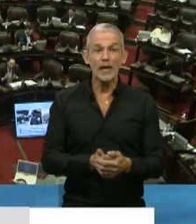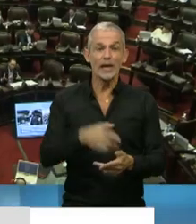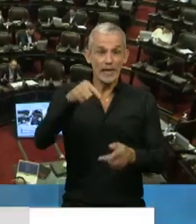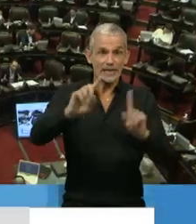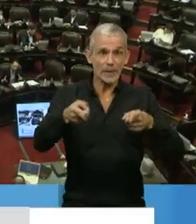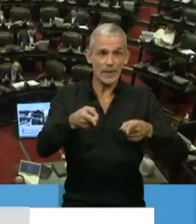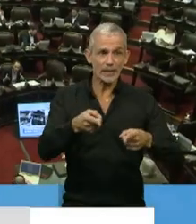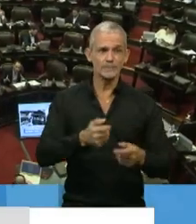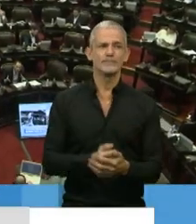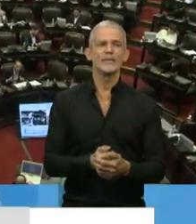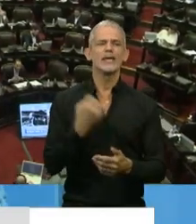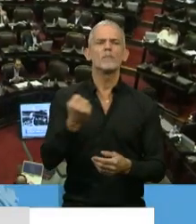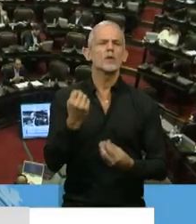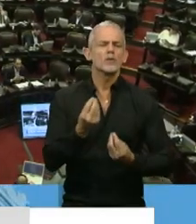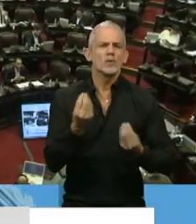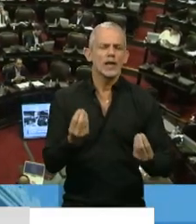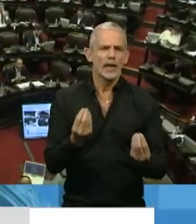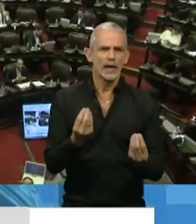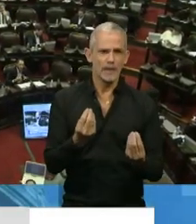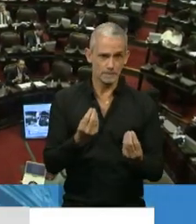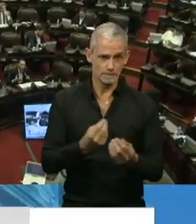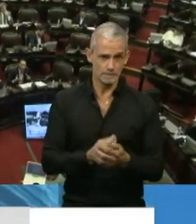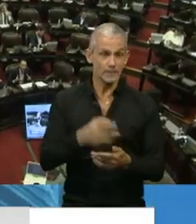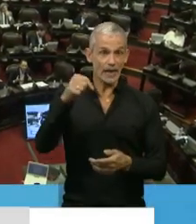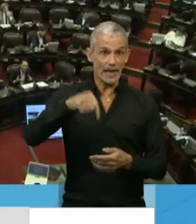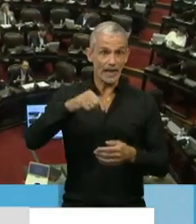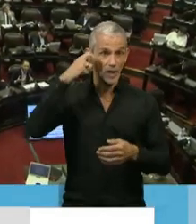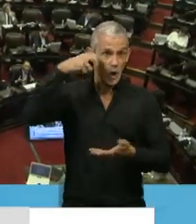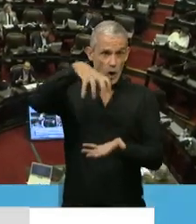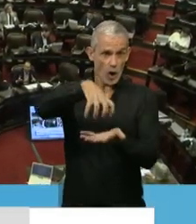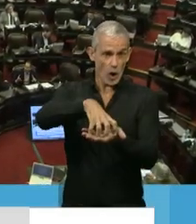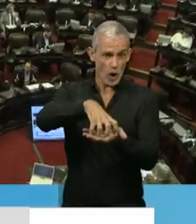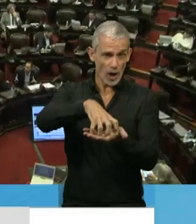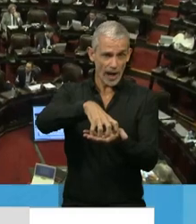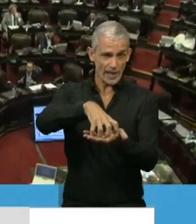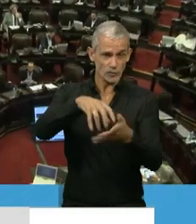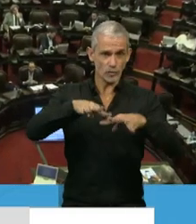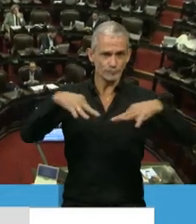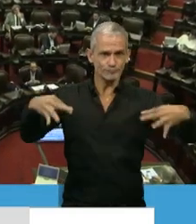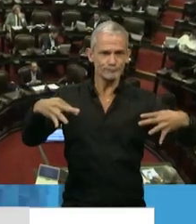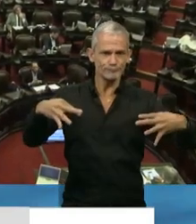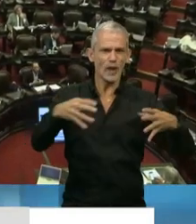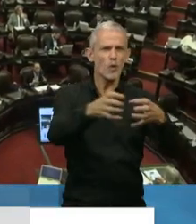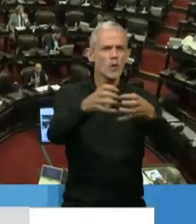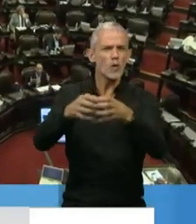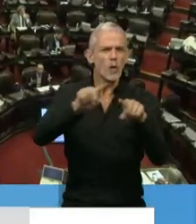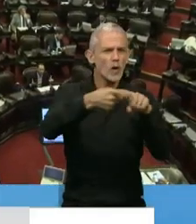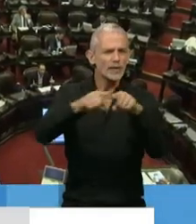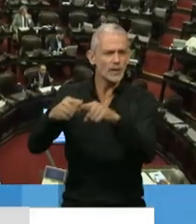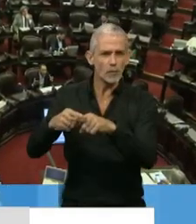presidente, es importante que este Parlamento, que las fuerzas políticas